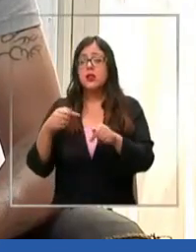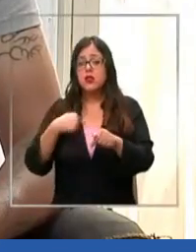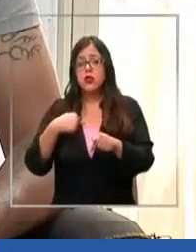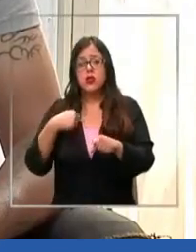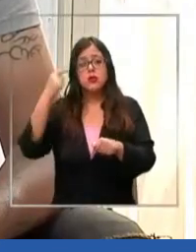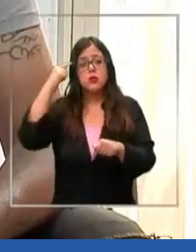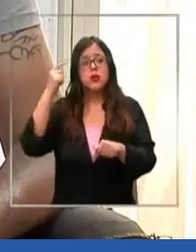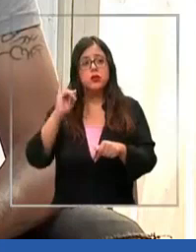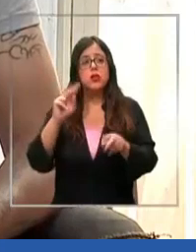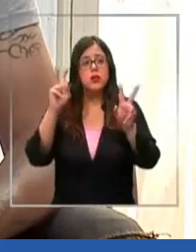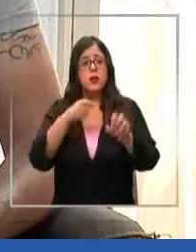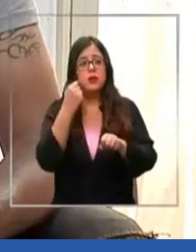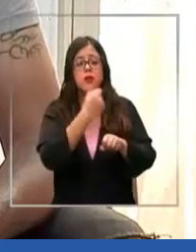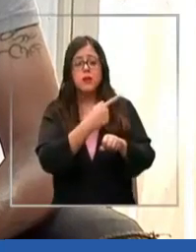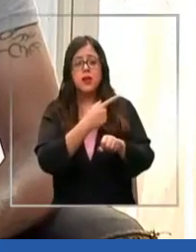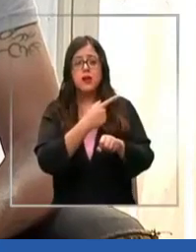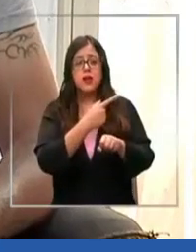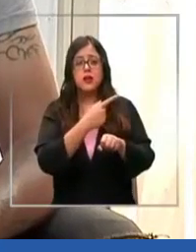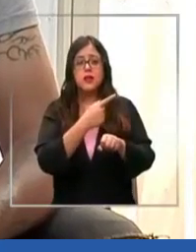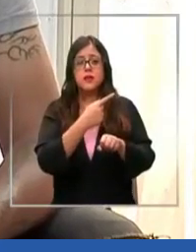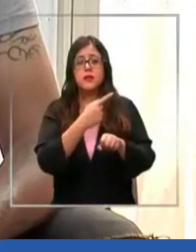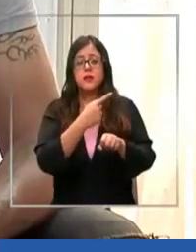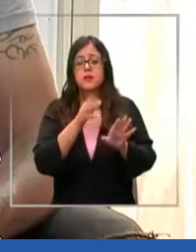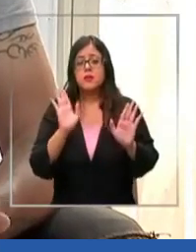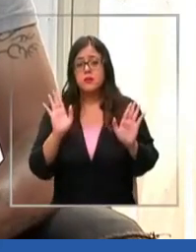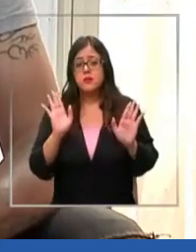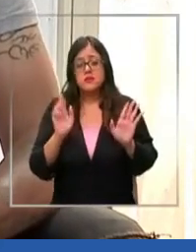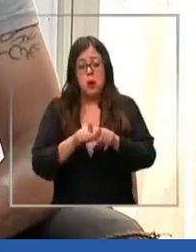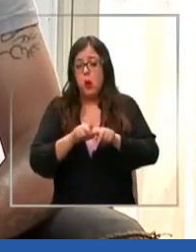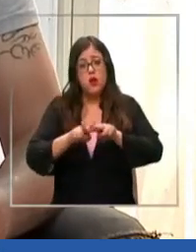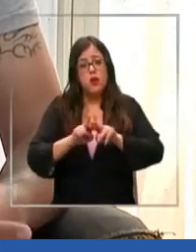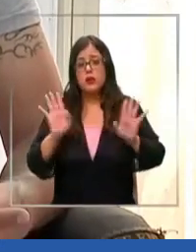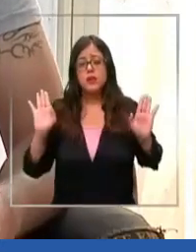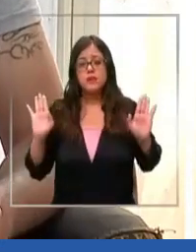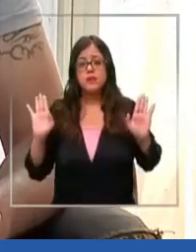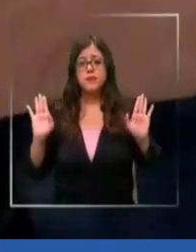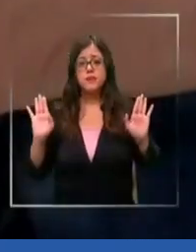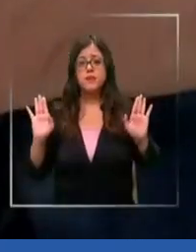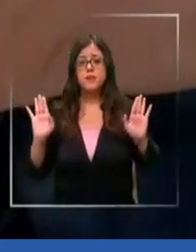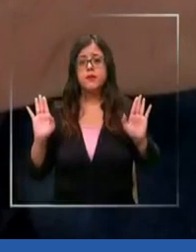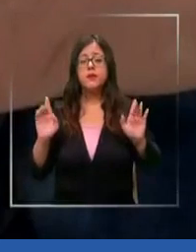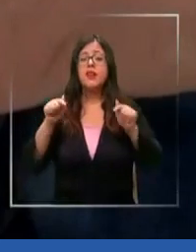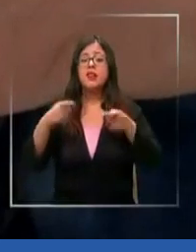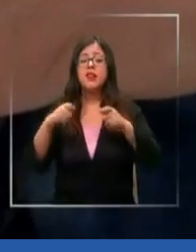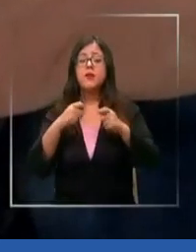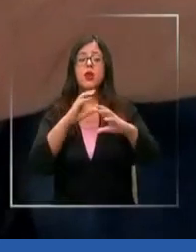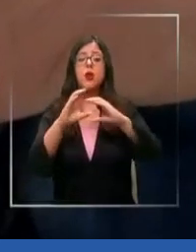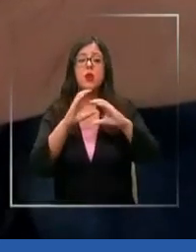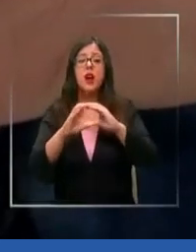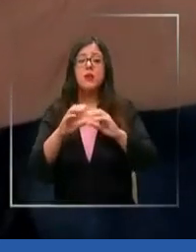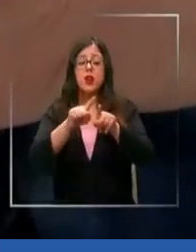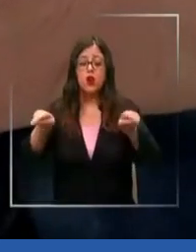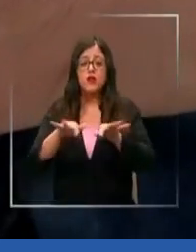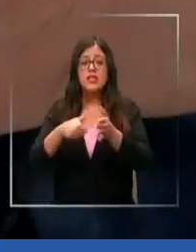tomar acciones legales hasta donde lleguemos. Voy a tomar hasta las últimas consecuencias. Intentamos comunicarnos con el